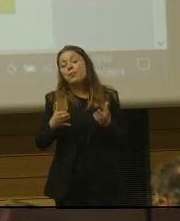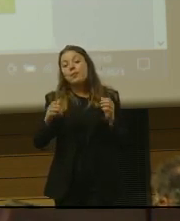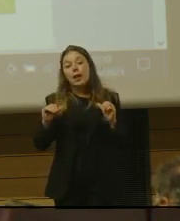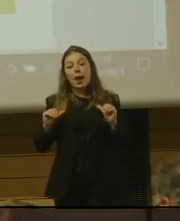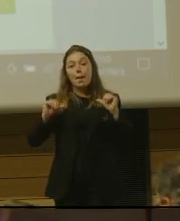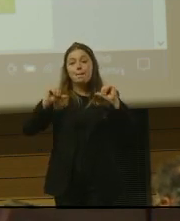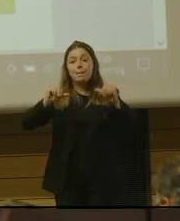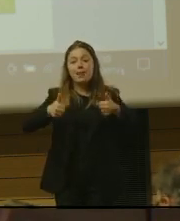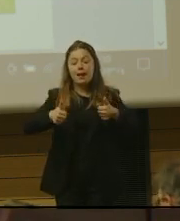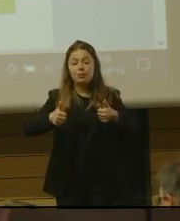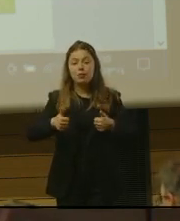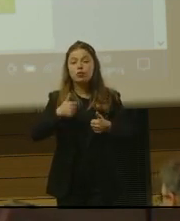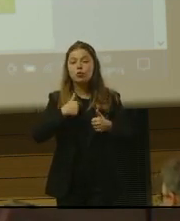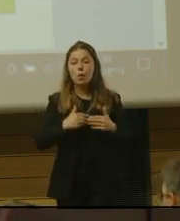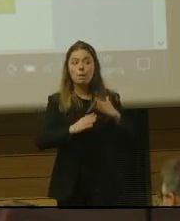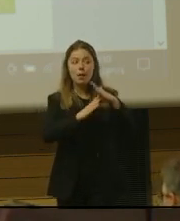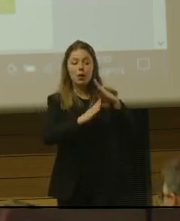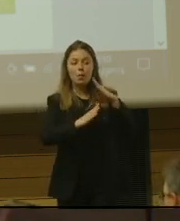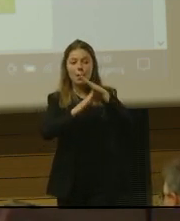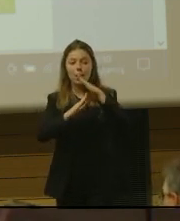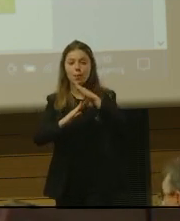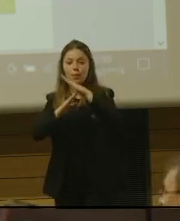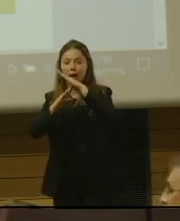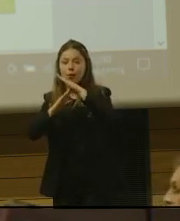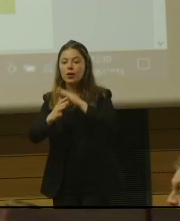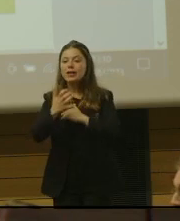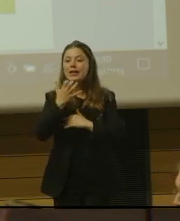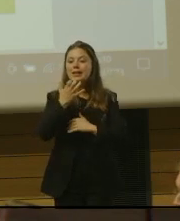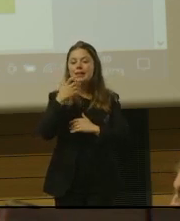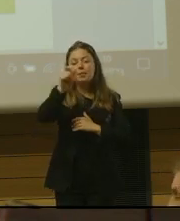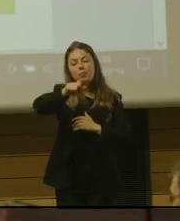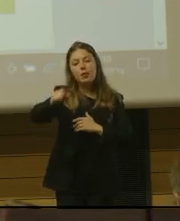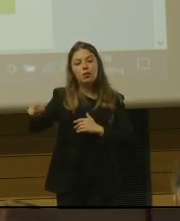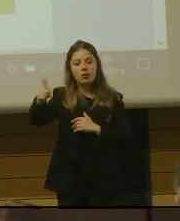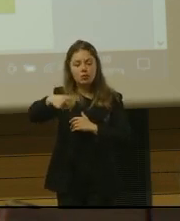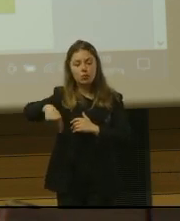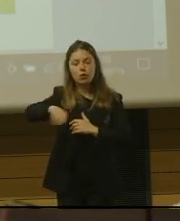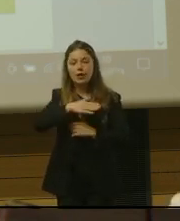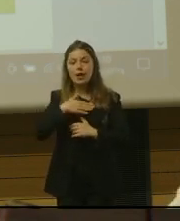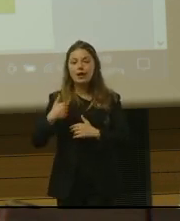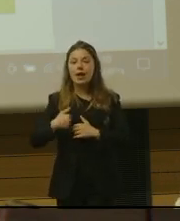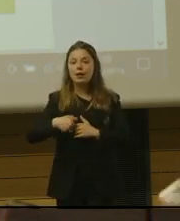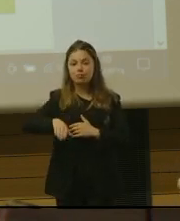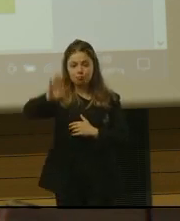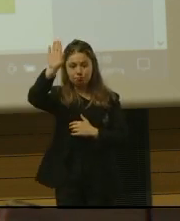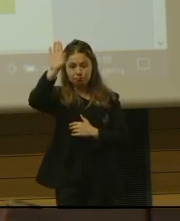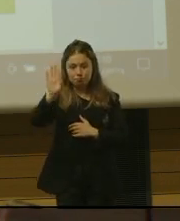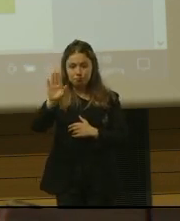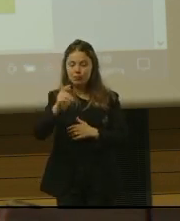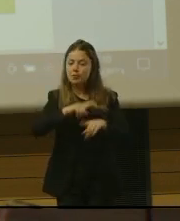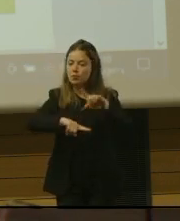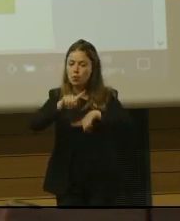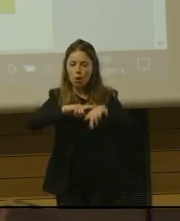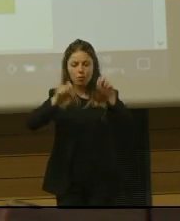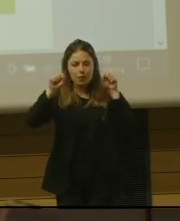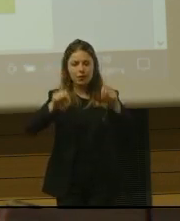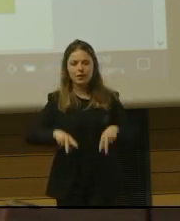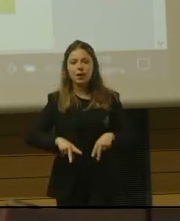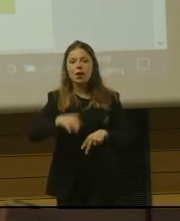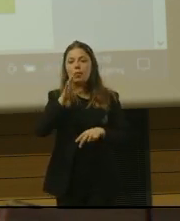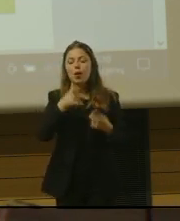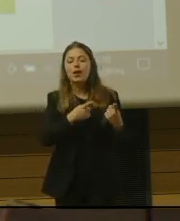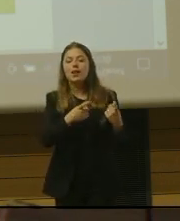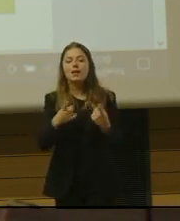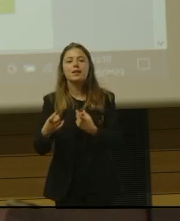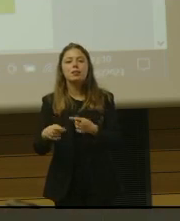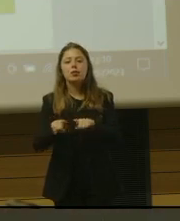empezamos y como os voy a ir parando, cualquier persona que quiera interrumpir sin ningún problema, porque